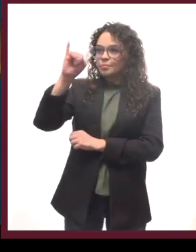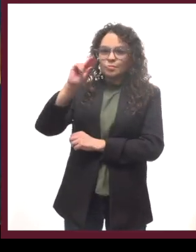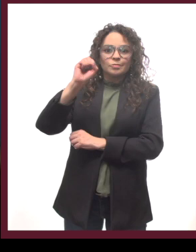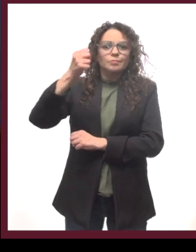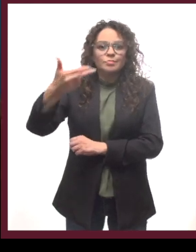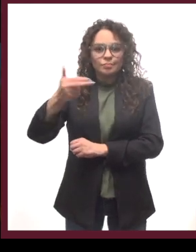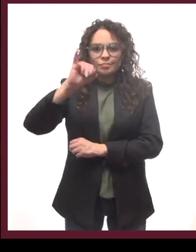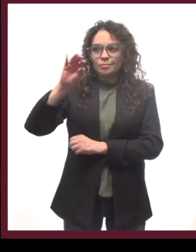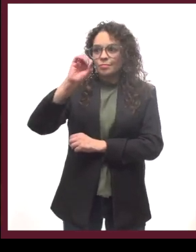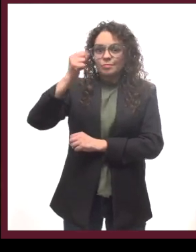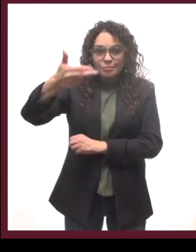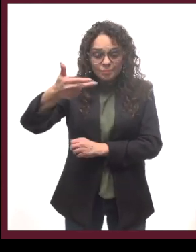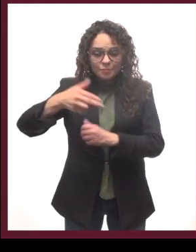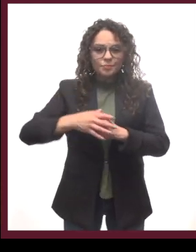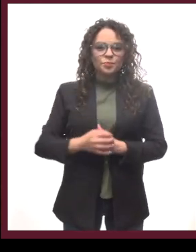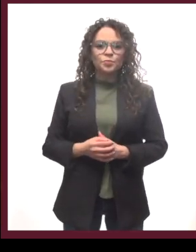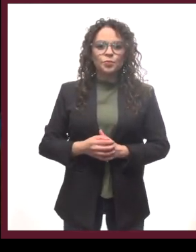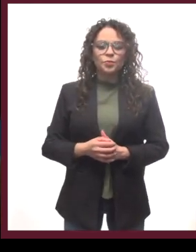¡Josh!